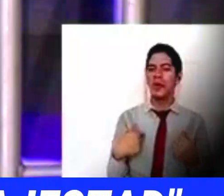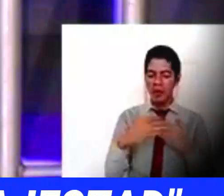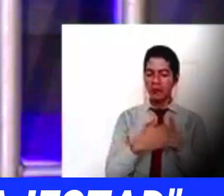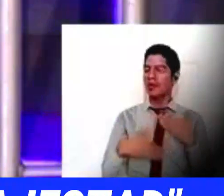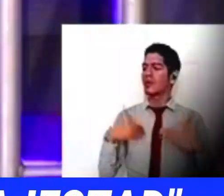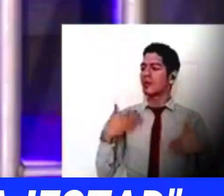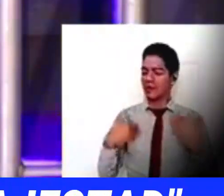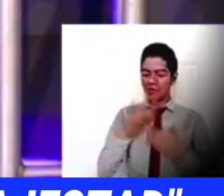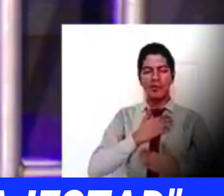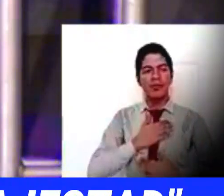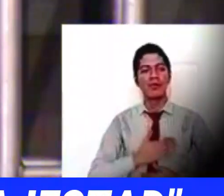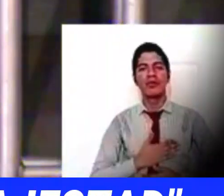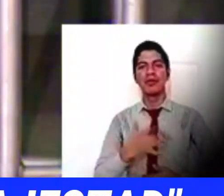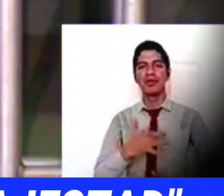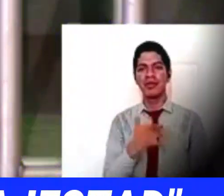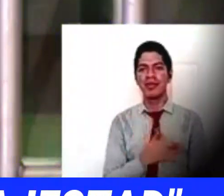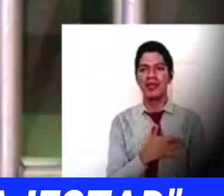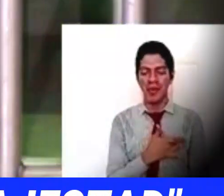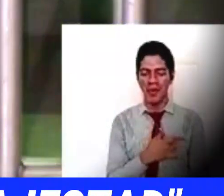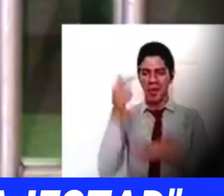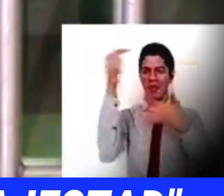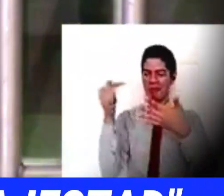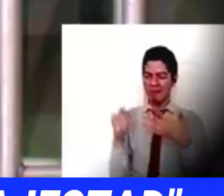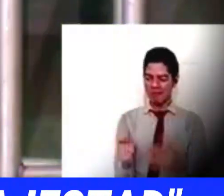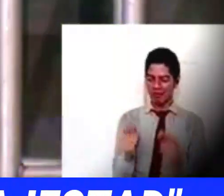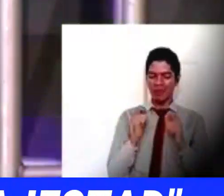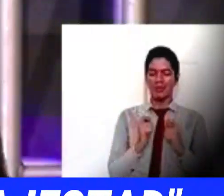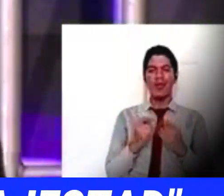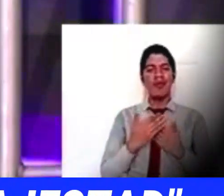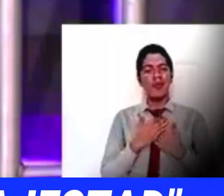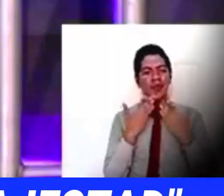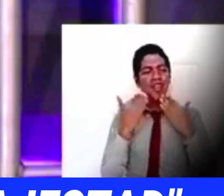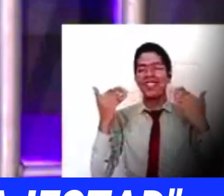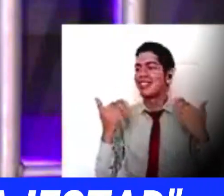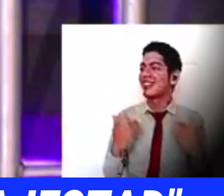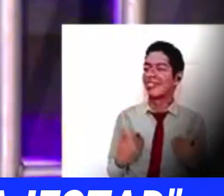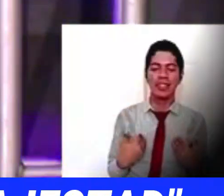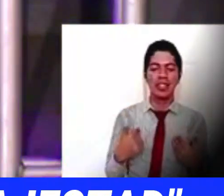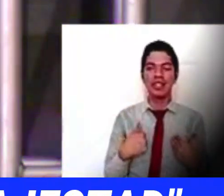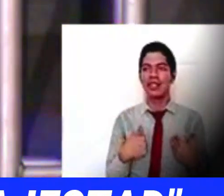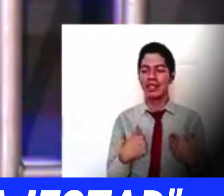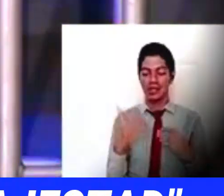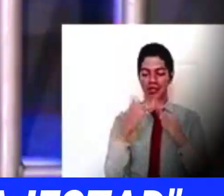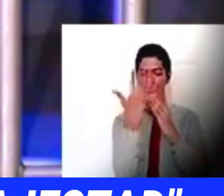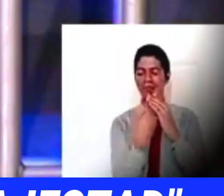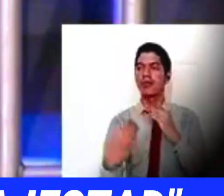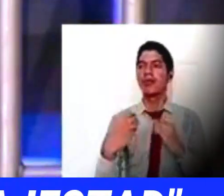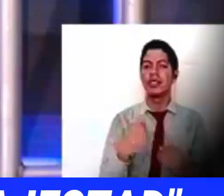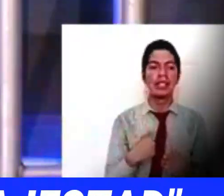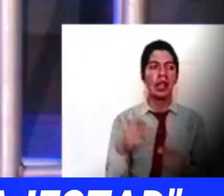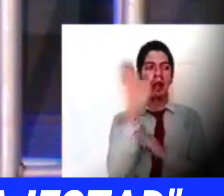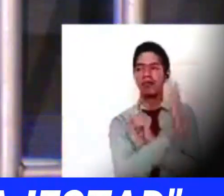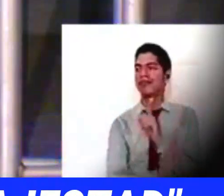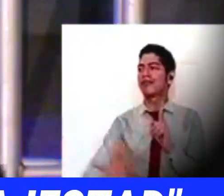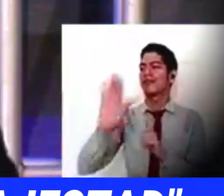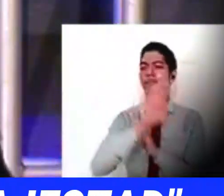una cantidad de privilegios. Hermanos, salimos y el ángel de Jehová acampa alrededor de los que le temen. Nos enfermamos y el Señor es